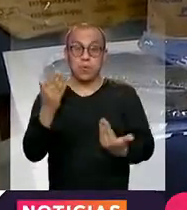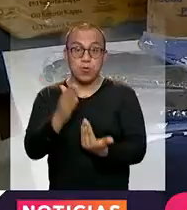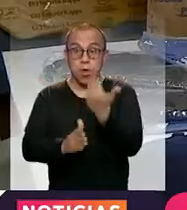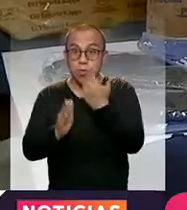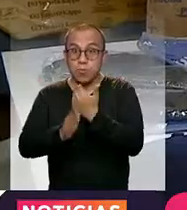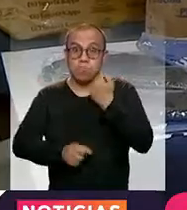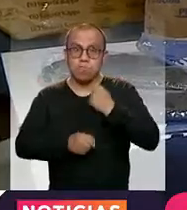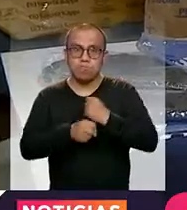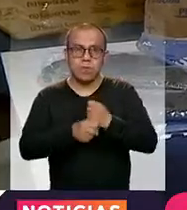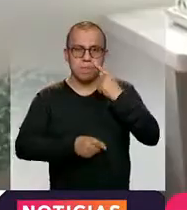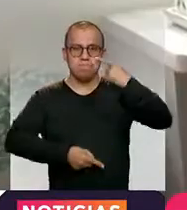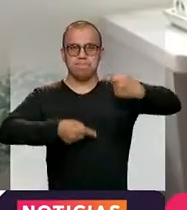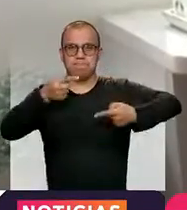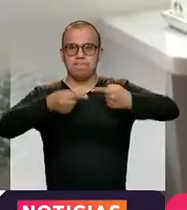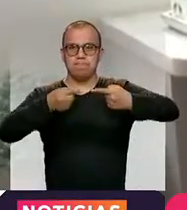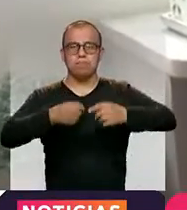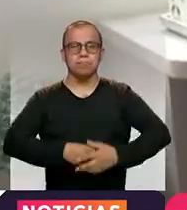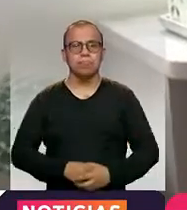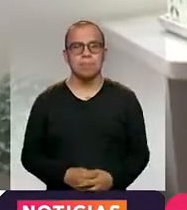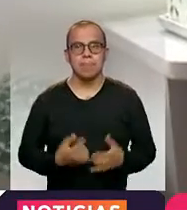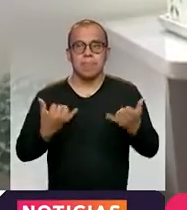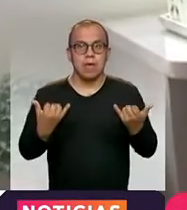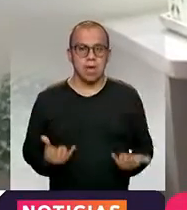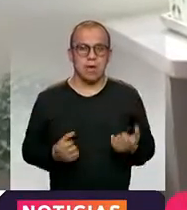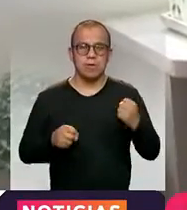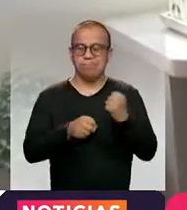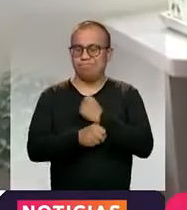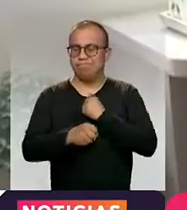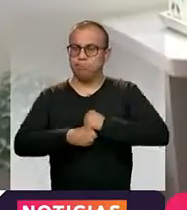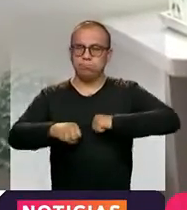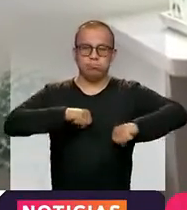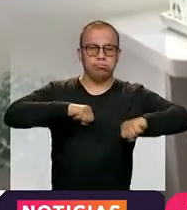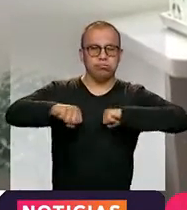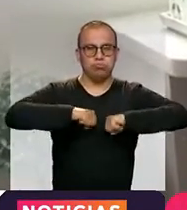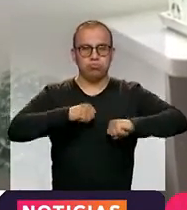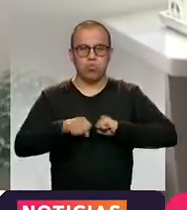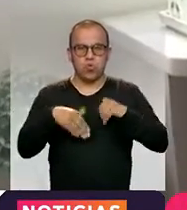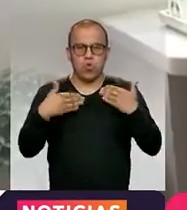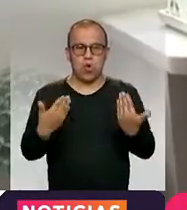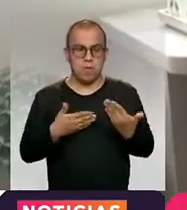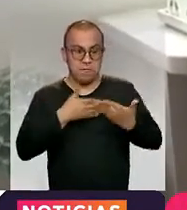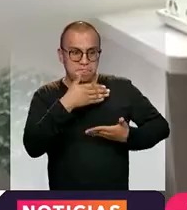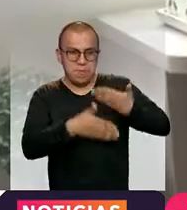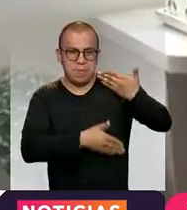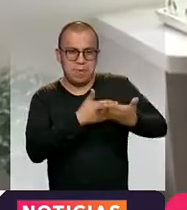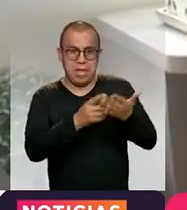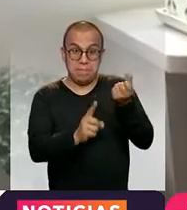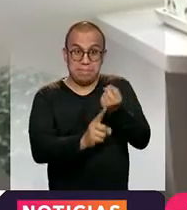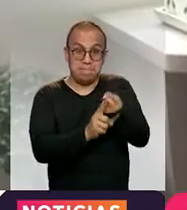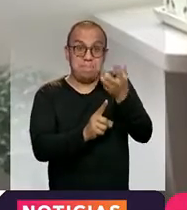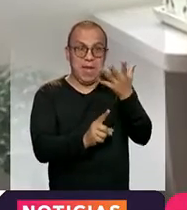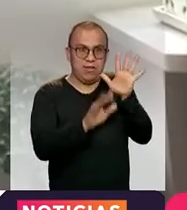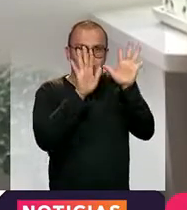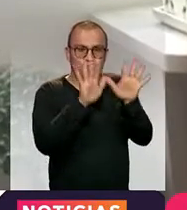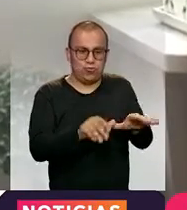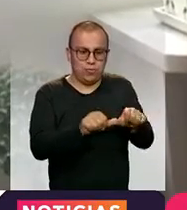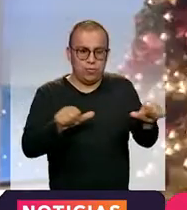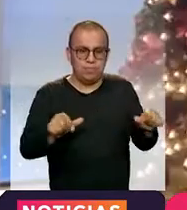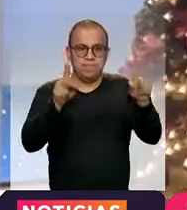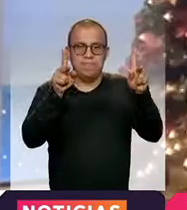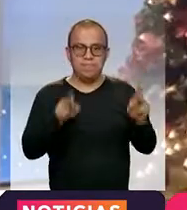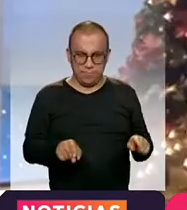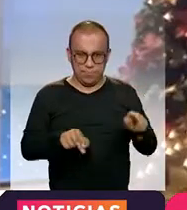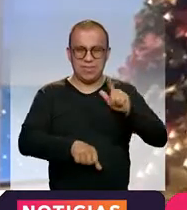y la competitividad. Estamos haciendo un gran esfuerzo por superar todo el impacto que ha generado la